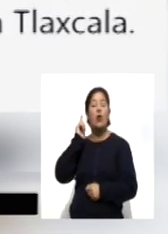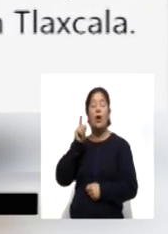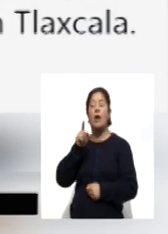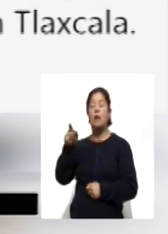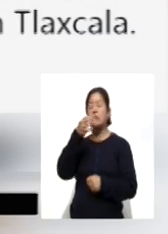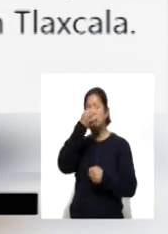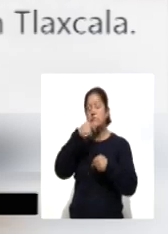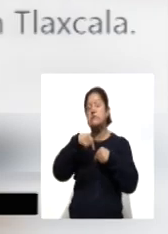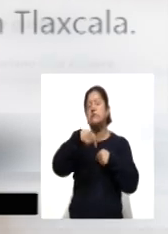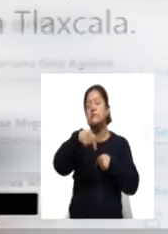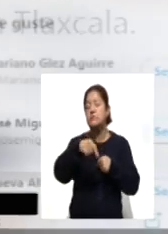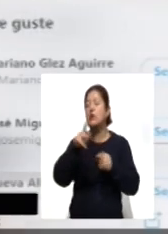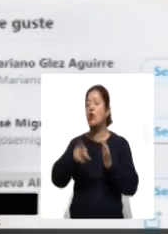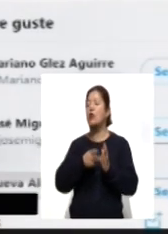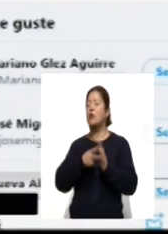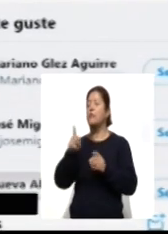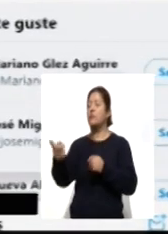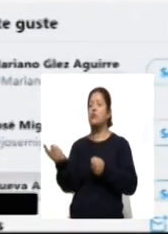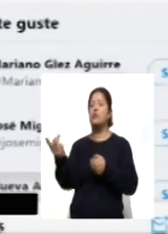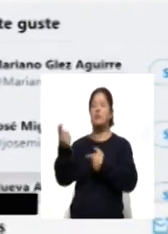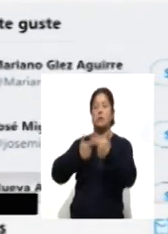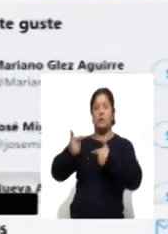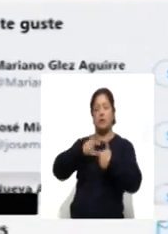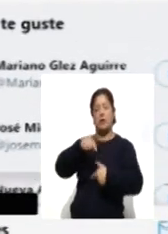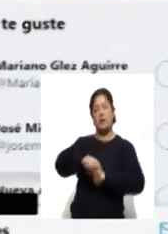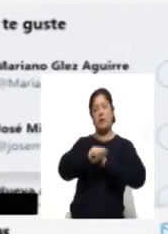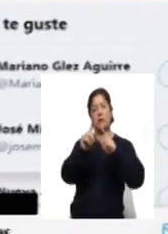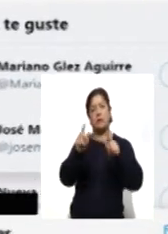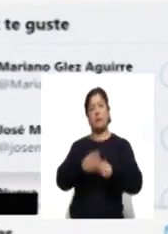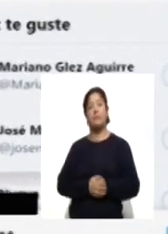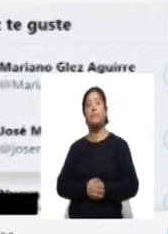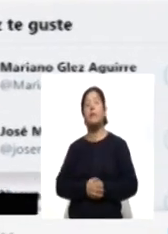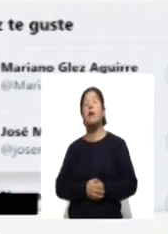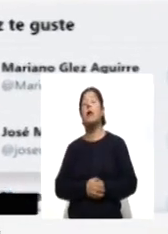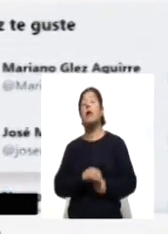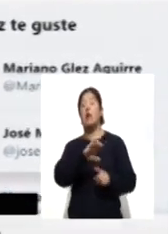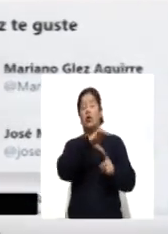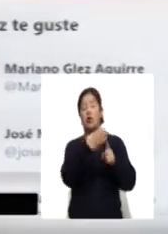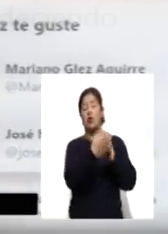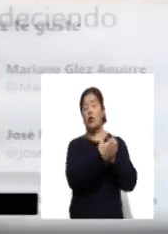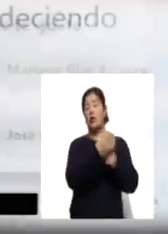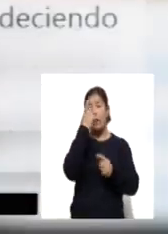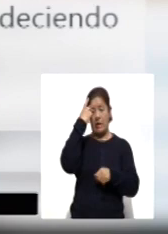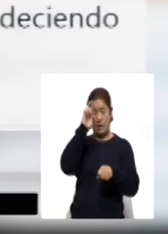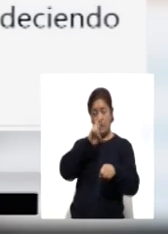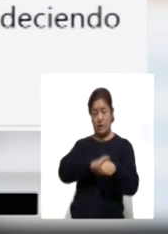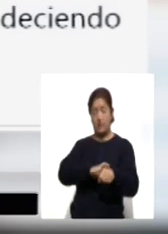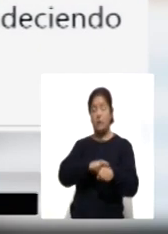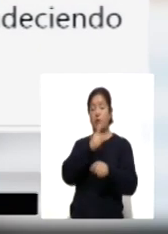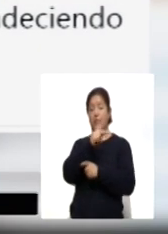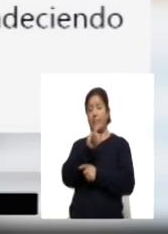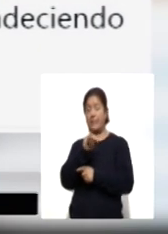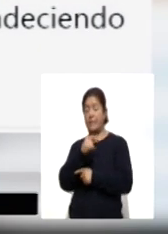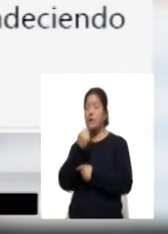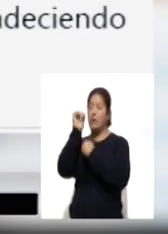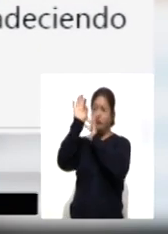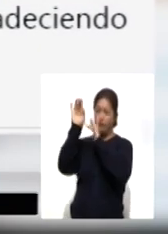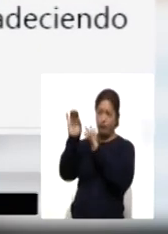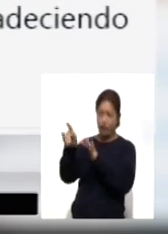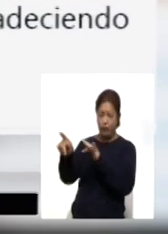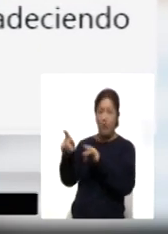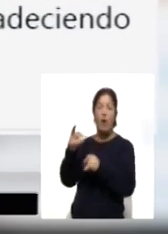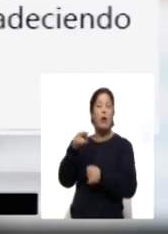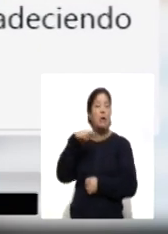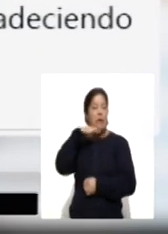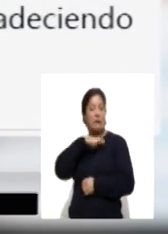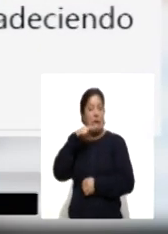retomes tus actividades en Tlaxcala. Por su parte, el Comité Directivo Estatal del PRI compartió: deseamos pronta recuperación a nuestra amiga Anabel